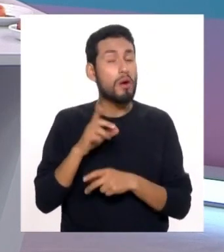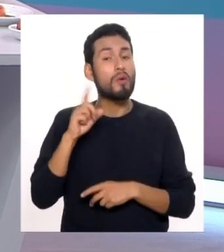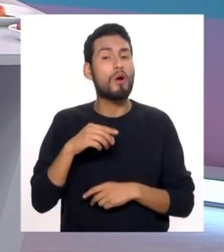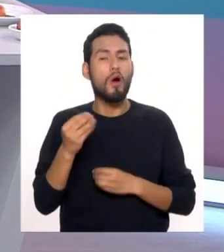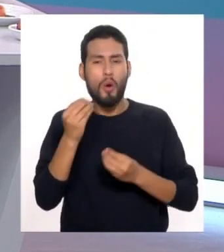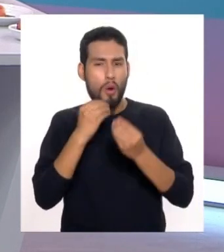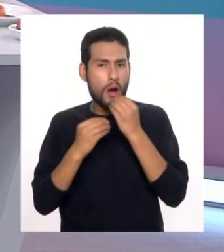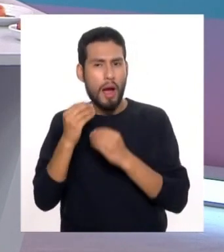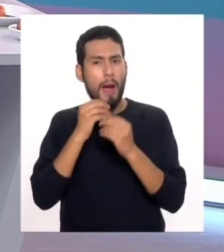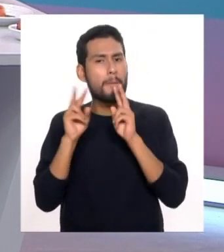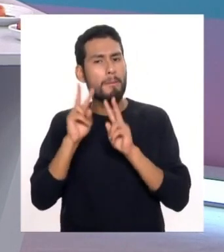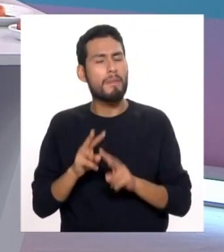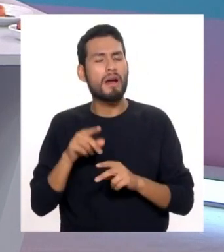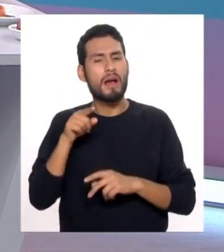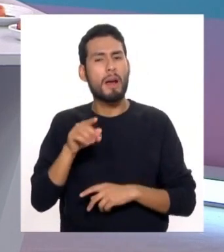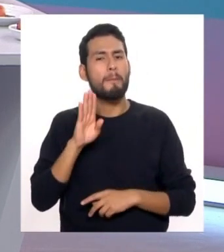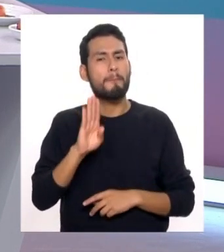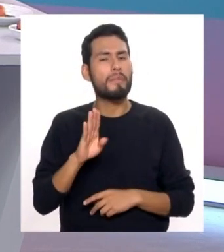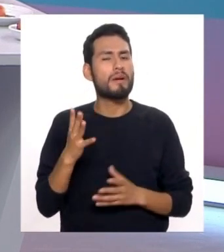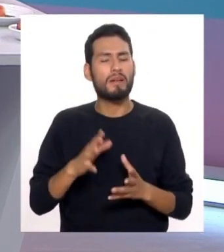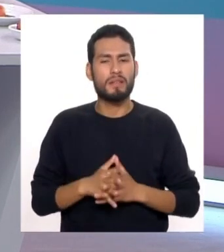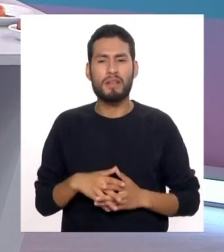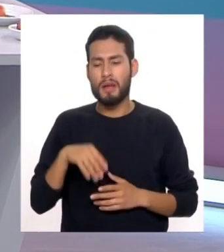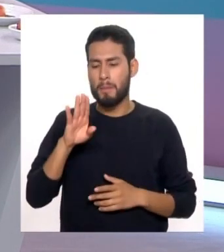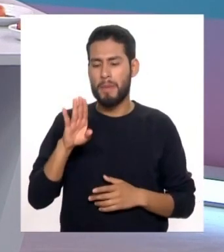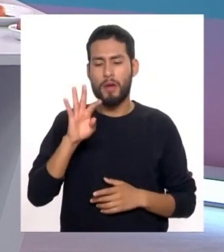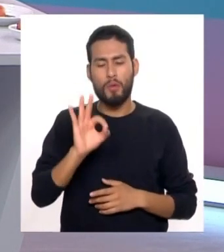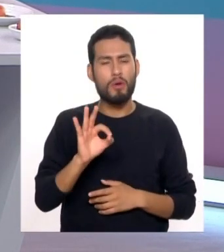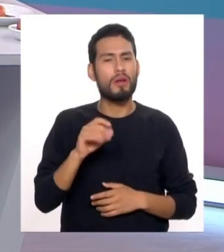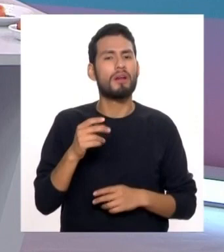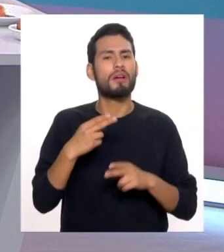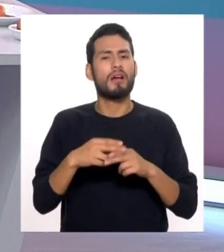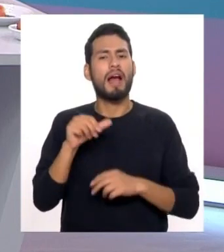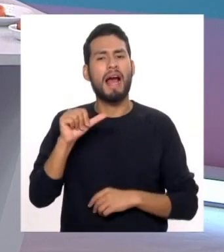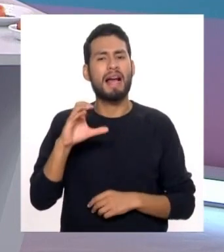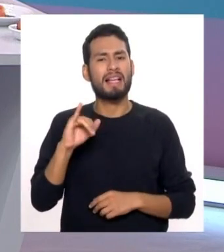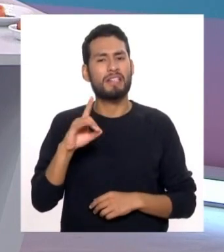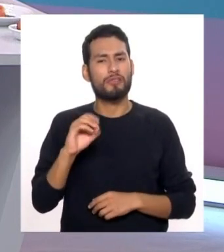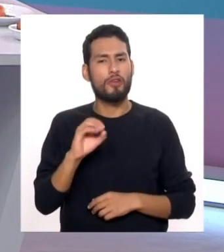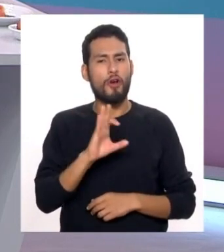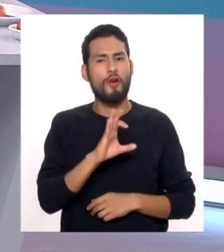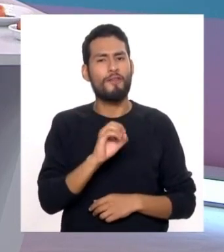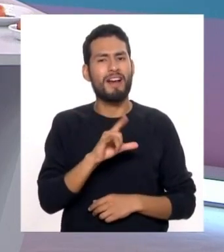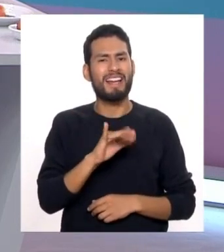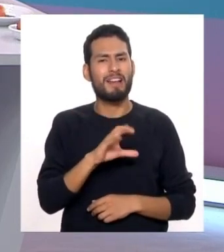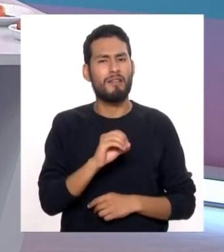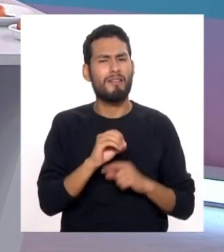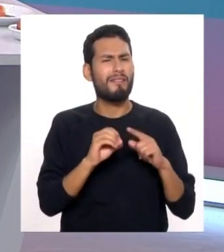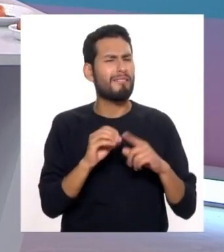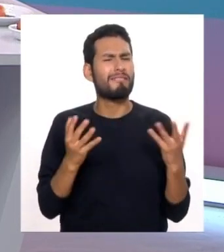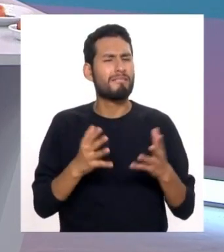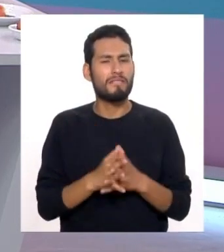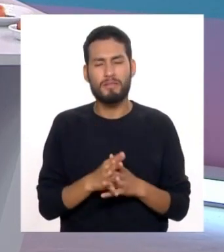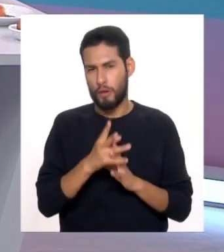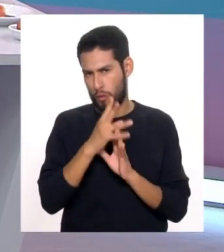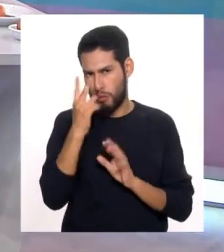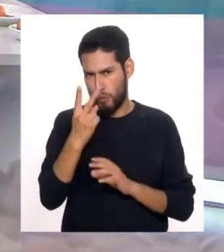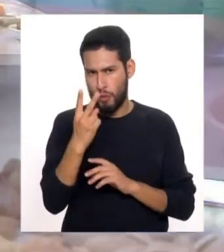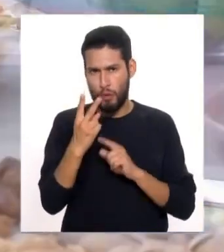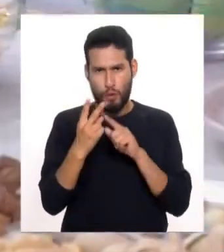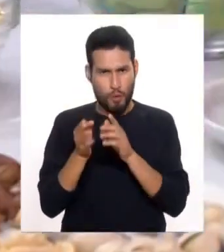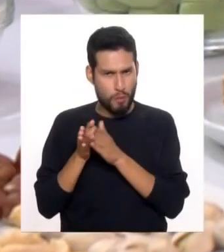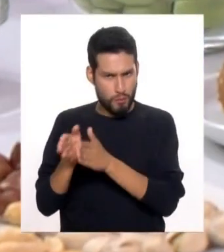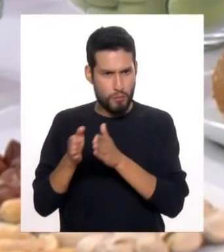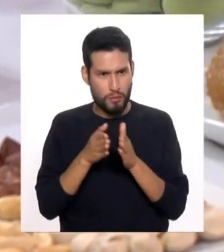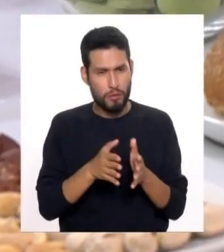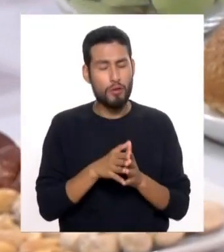de una vitamina del complejo B, que es la B9, el ácido fólico. El ácido fólico viene en 2 formas. Viene